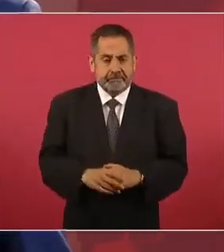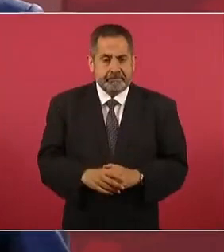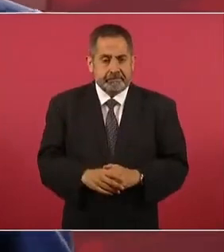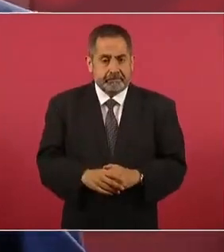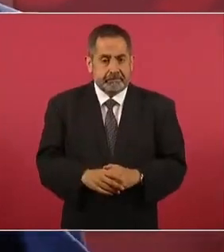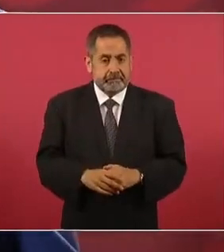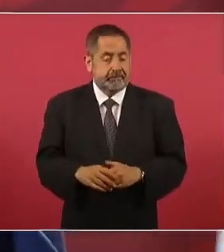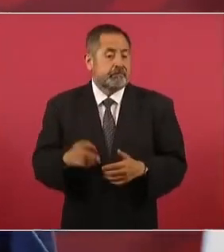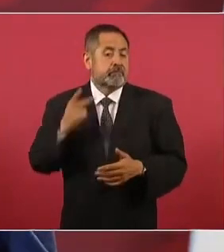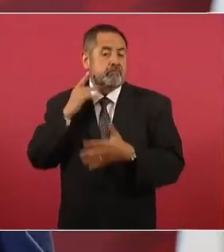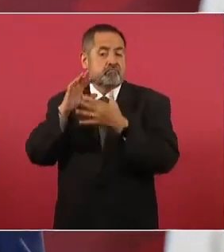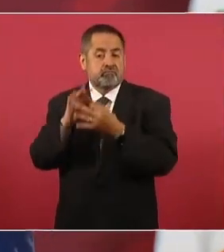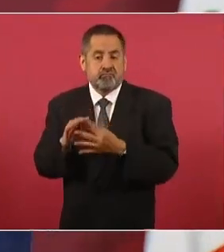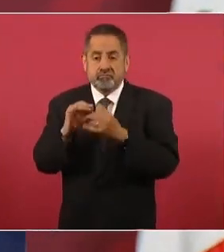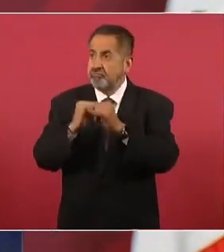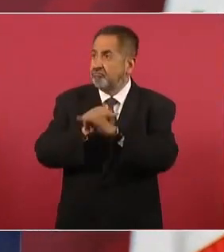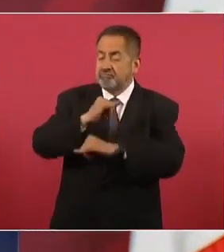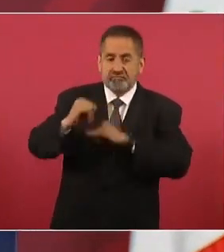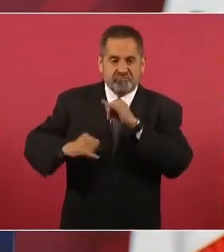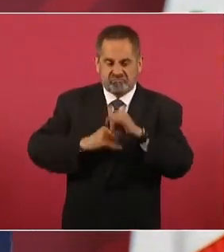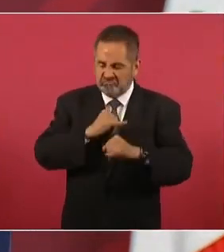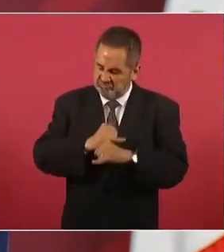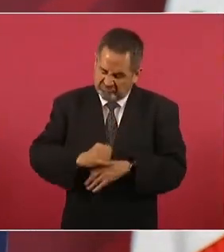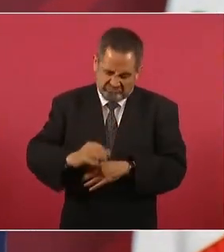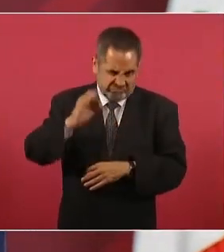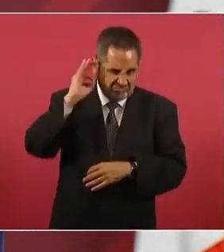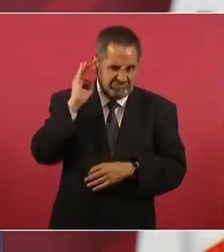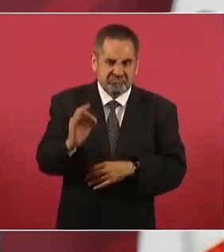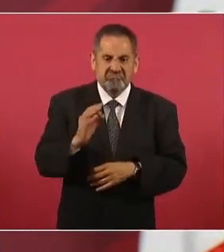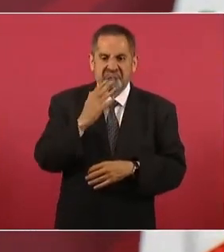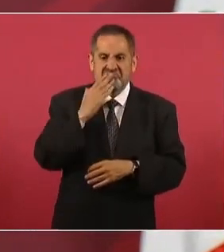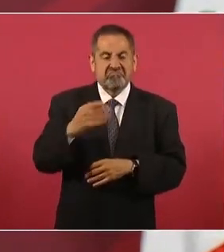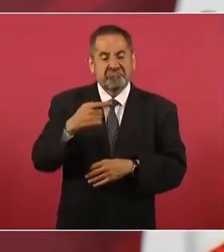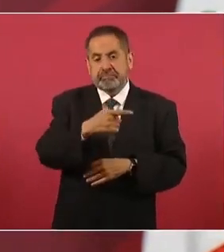Llevó a cabo una política internacional